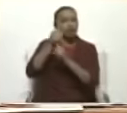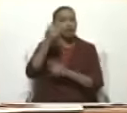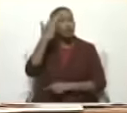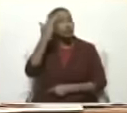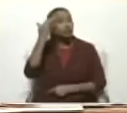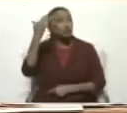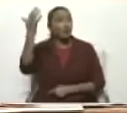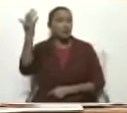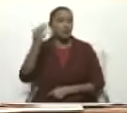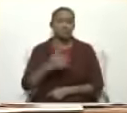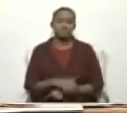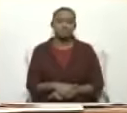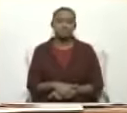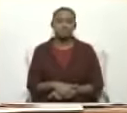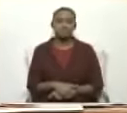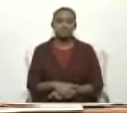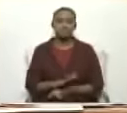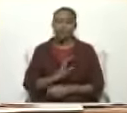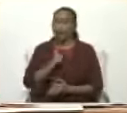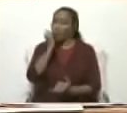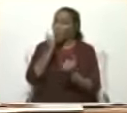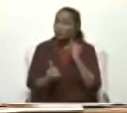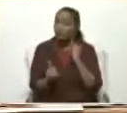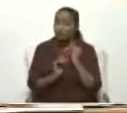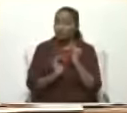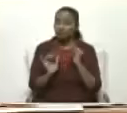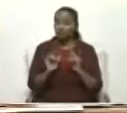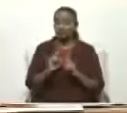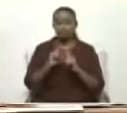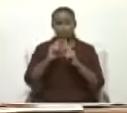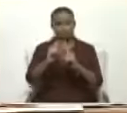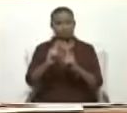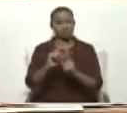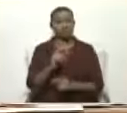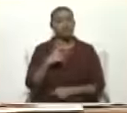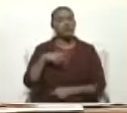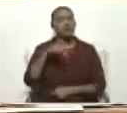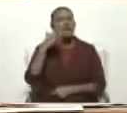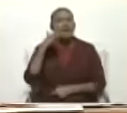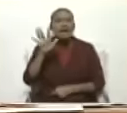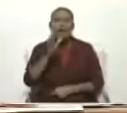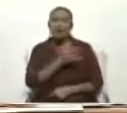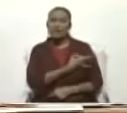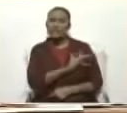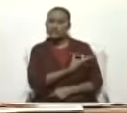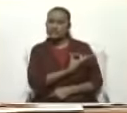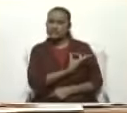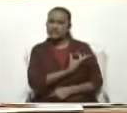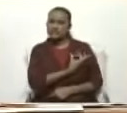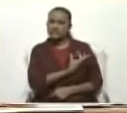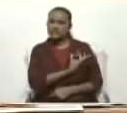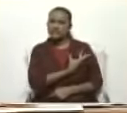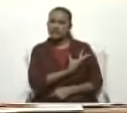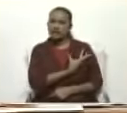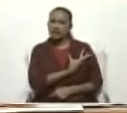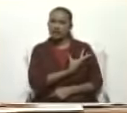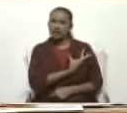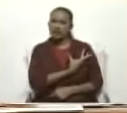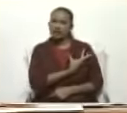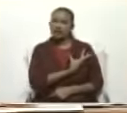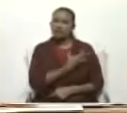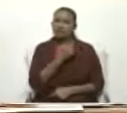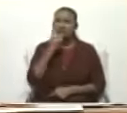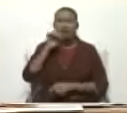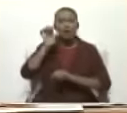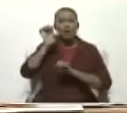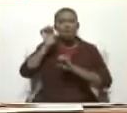Cuando termino con esto, yo estaba viendo que en Chile creo que hicieron un examen de entrada